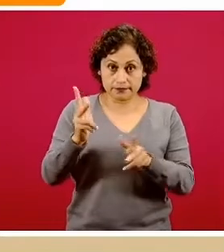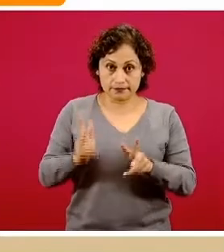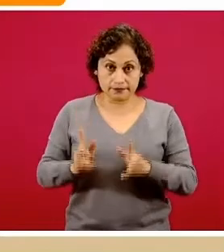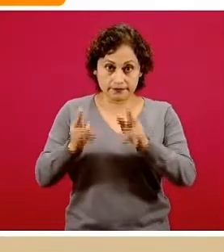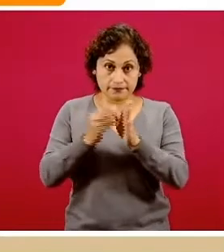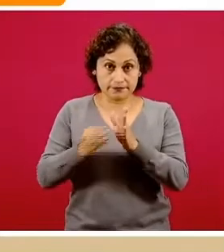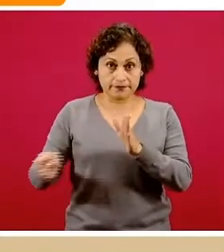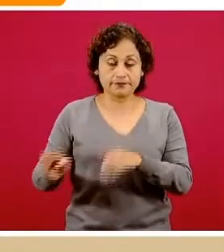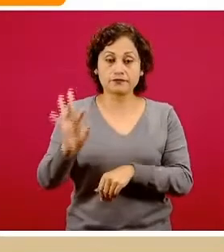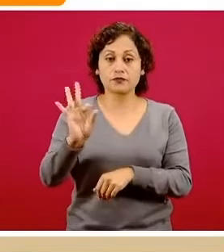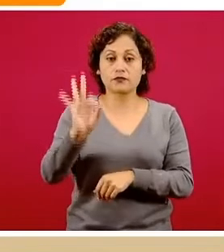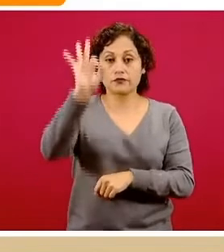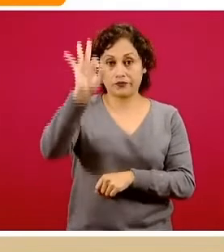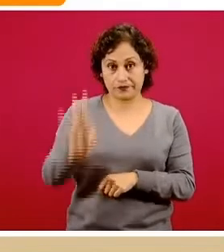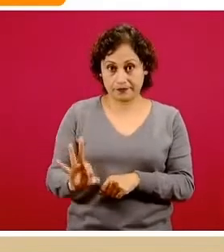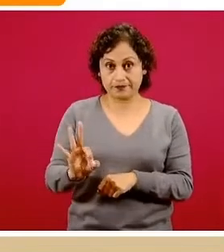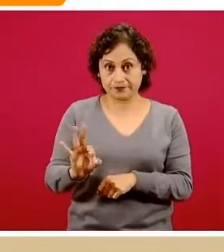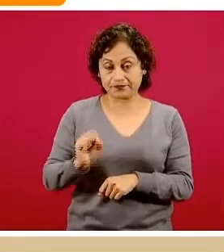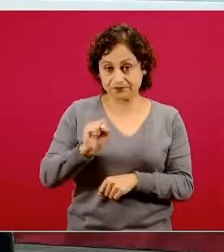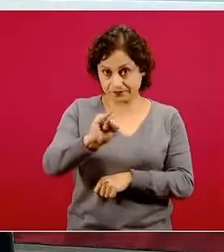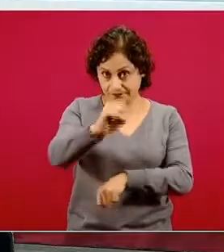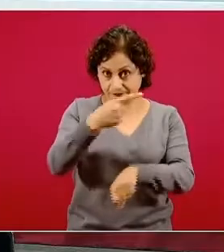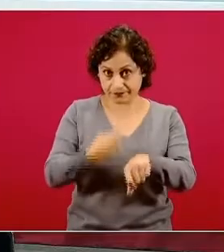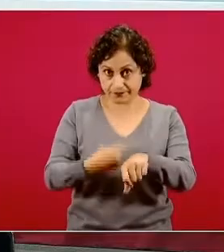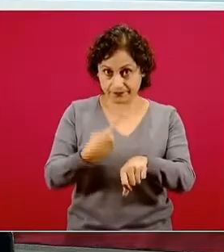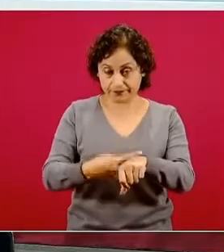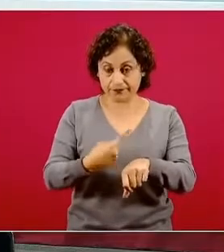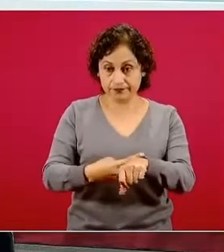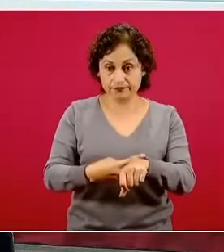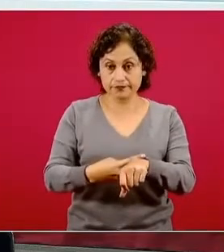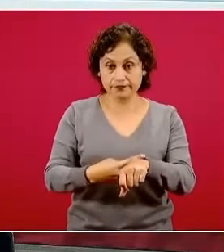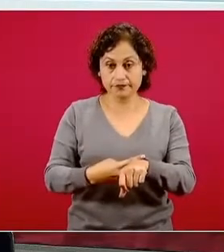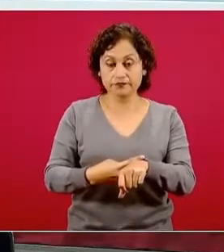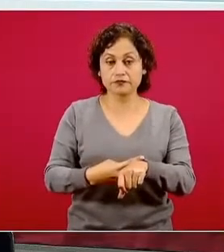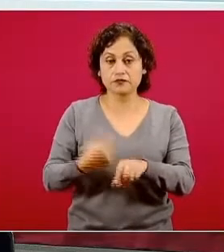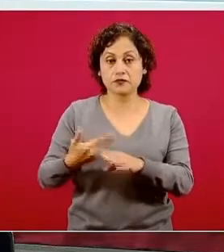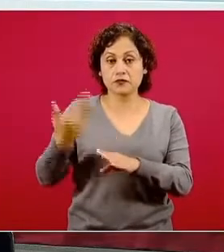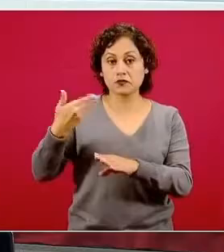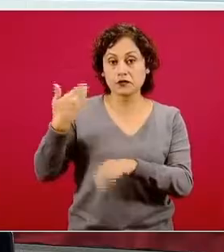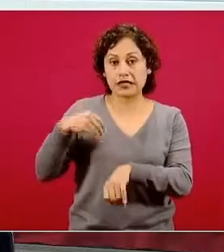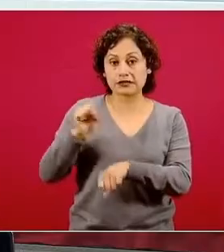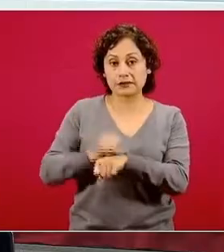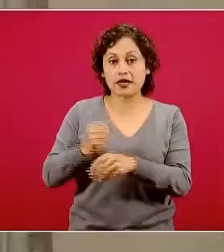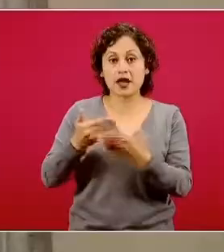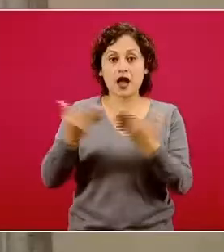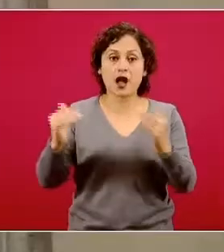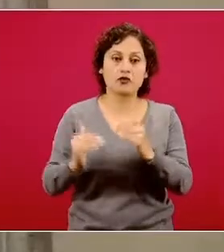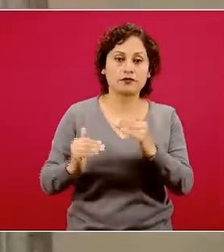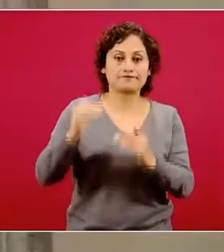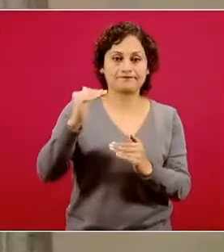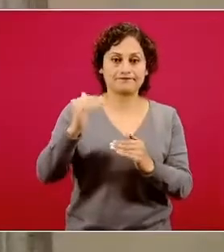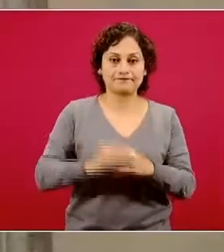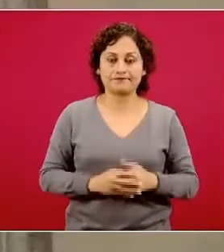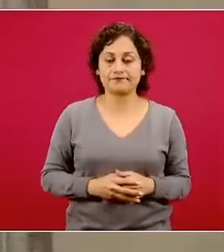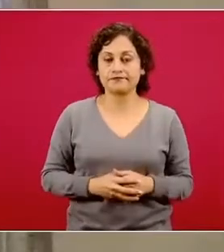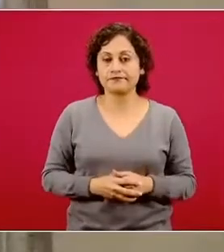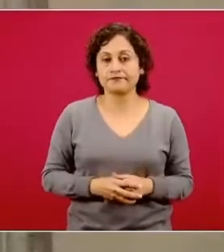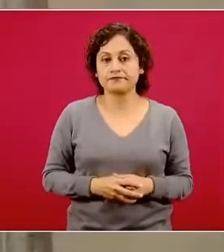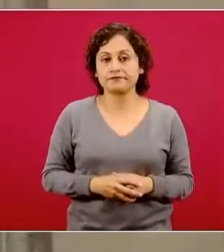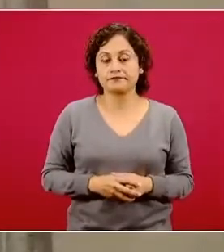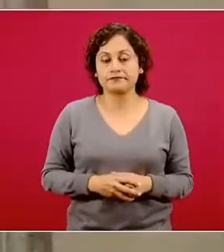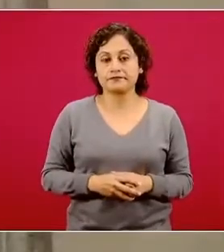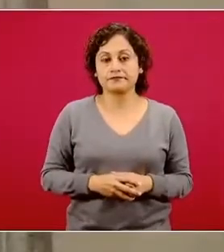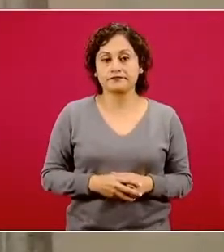se incrementa un poco con respecto a lo que habíamos visto en semanas anteriores, pero